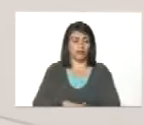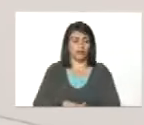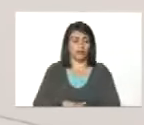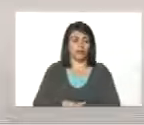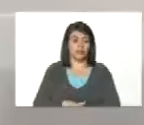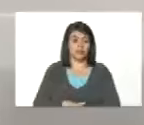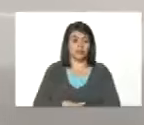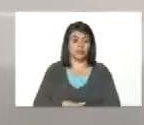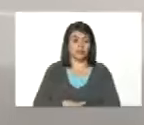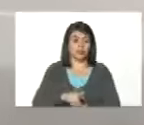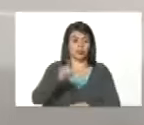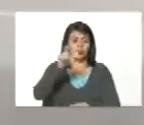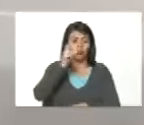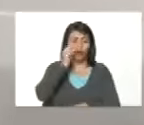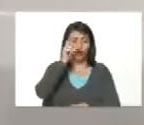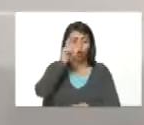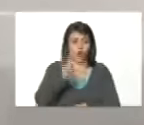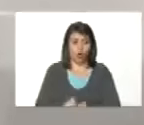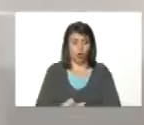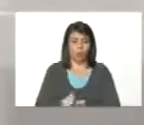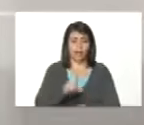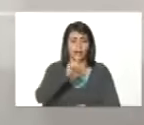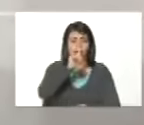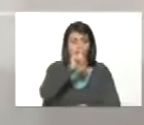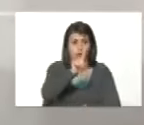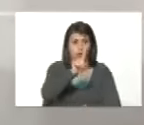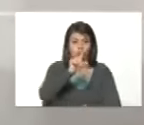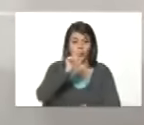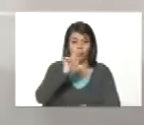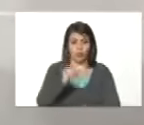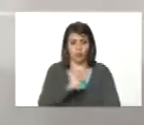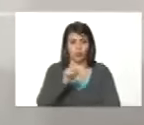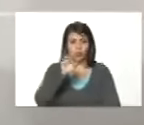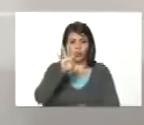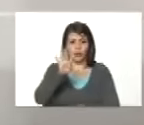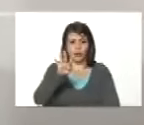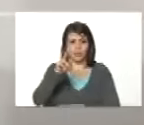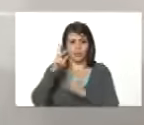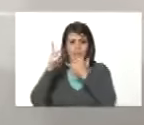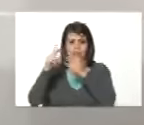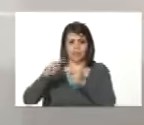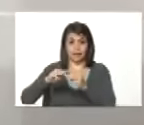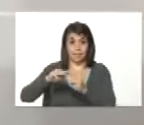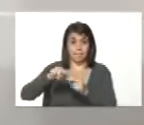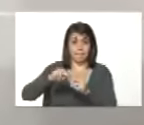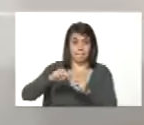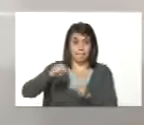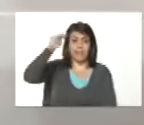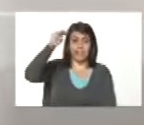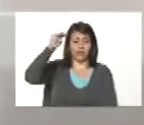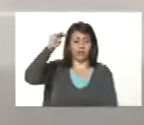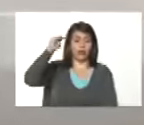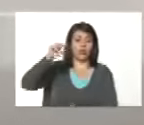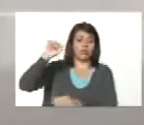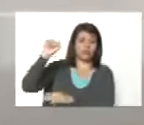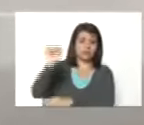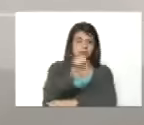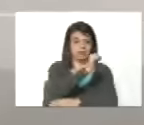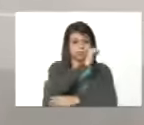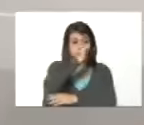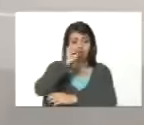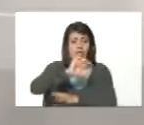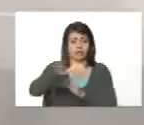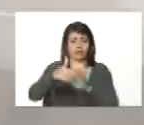un hombre de 1,47 m de altura derrotó al más poderoso ejército que conociera el planeta entero en